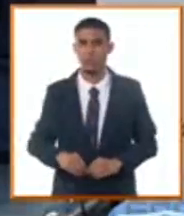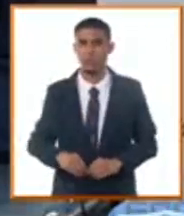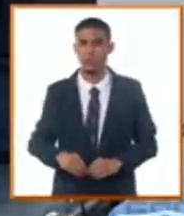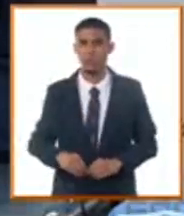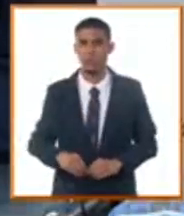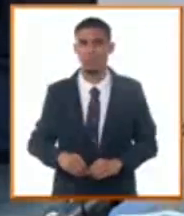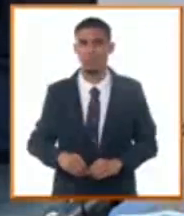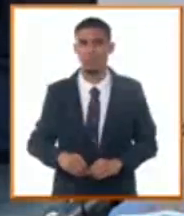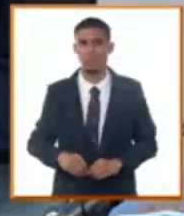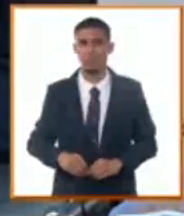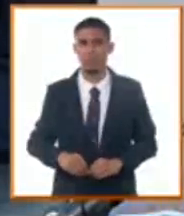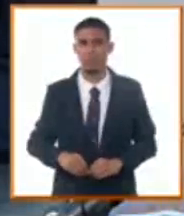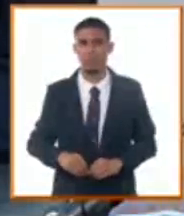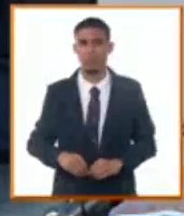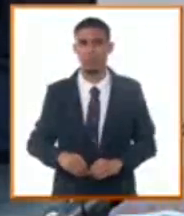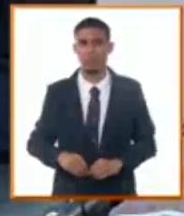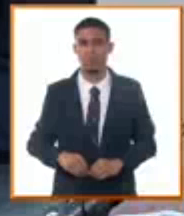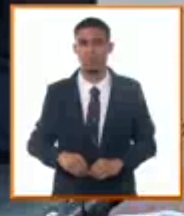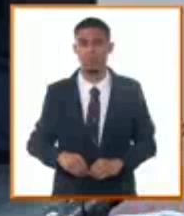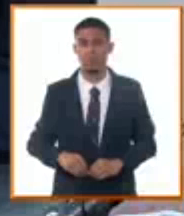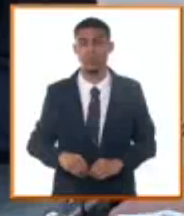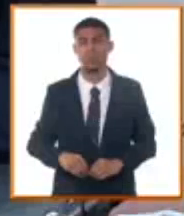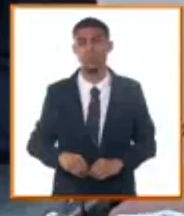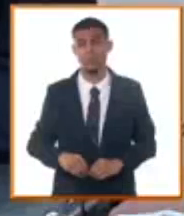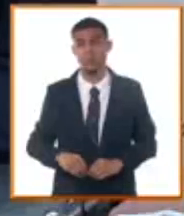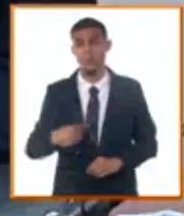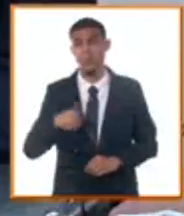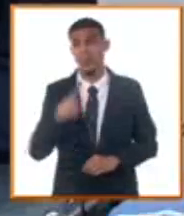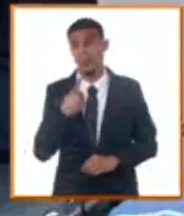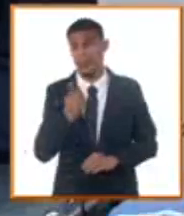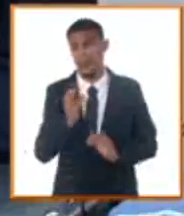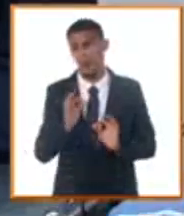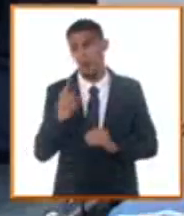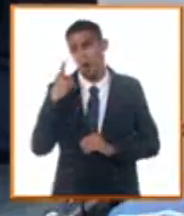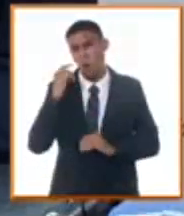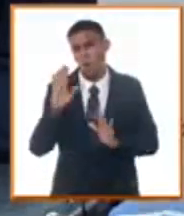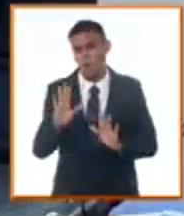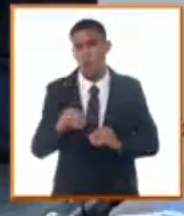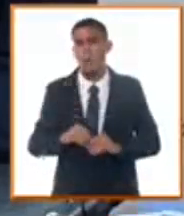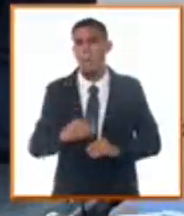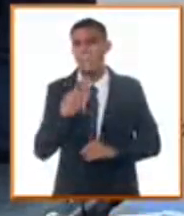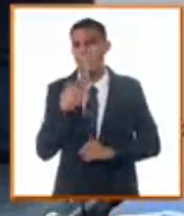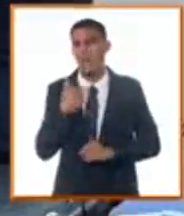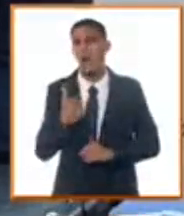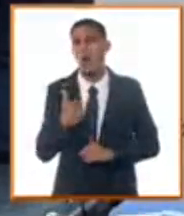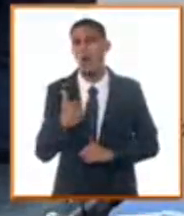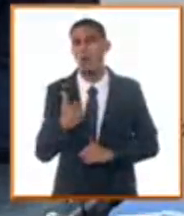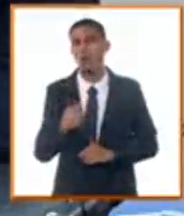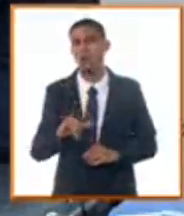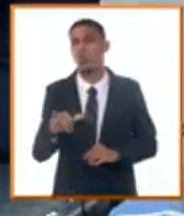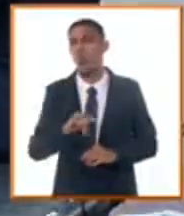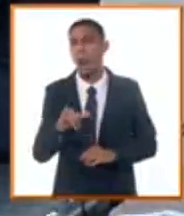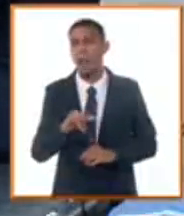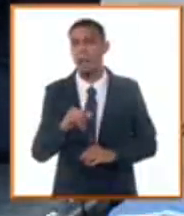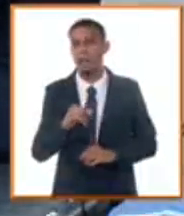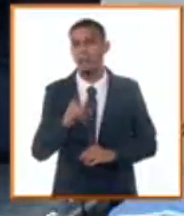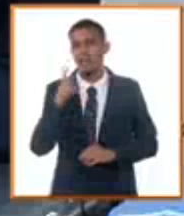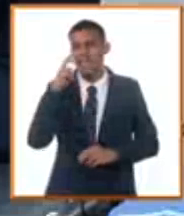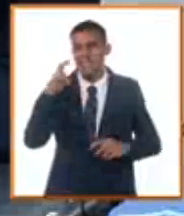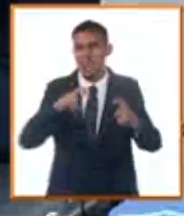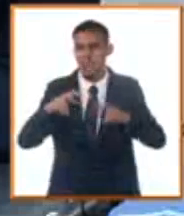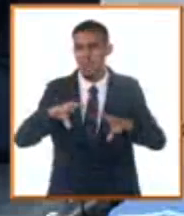investigación. Como decía Julito, yo creo que hay que darle una sacudida total al pago